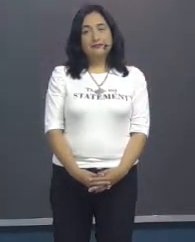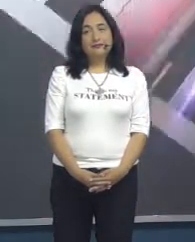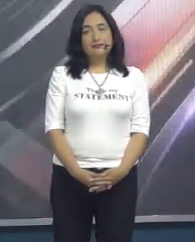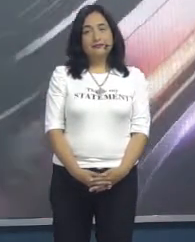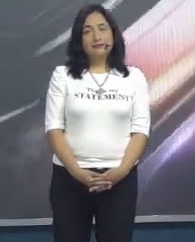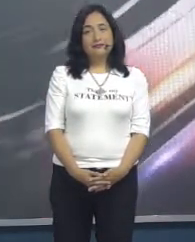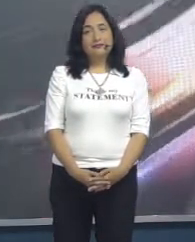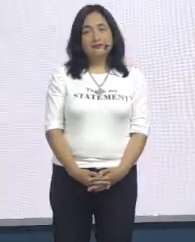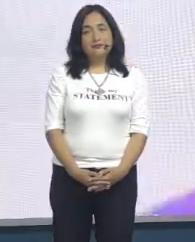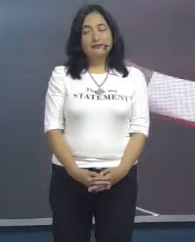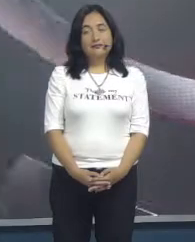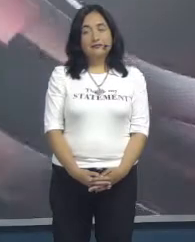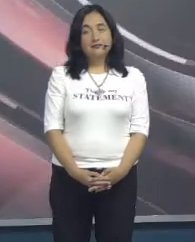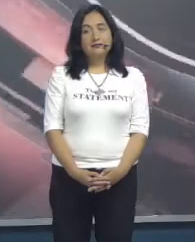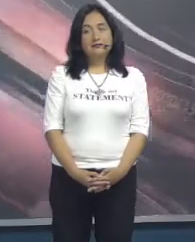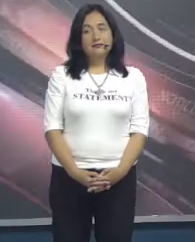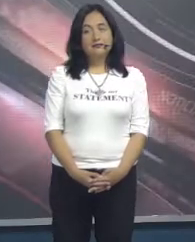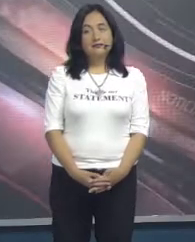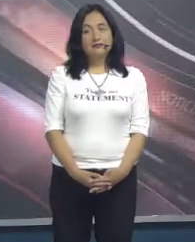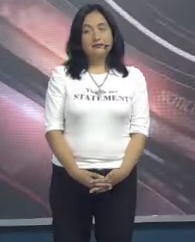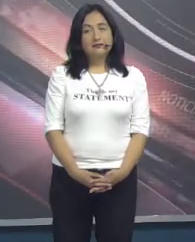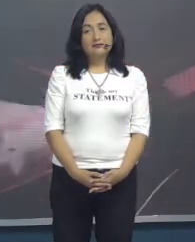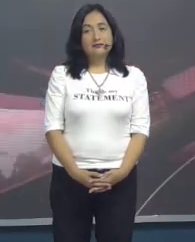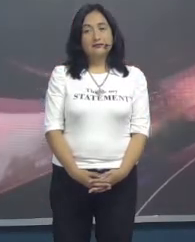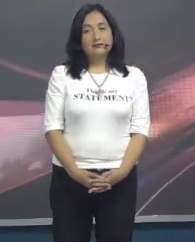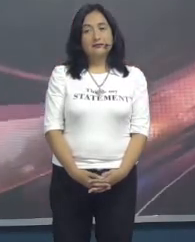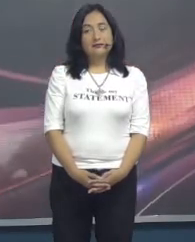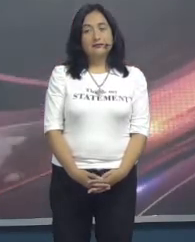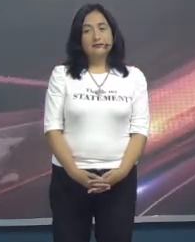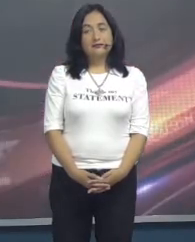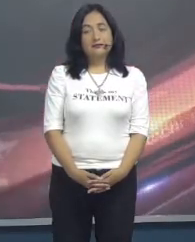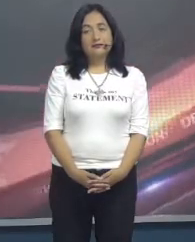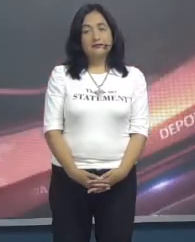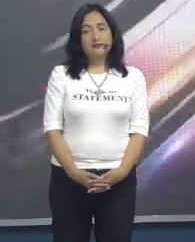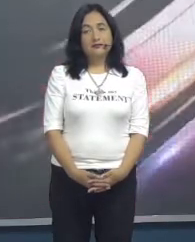siempre está, la gente se puede acercar a cancelar,